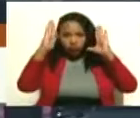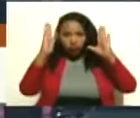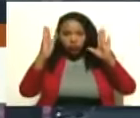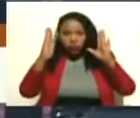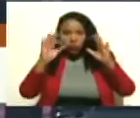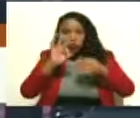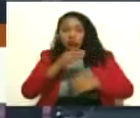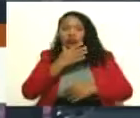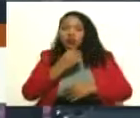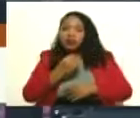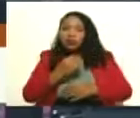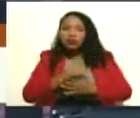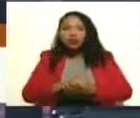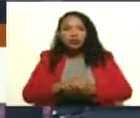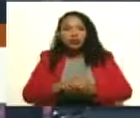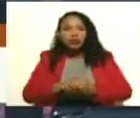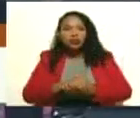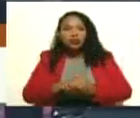de diciembre,